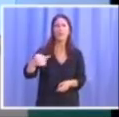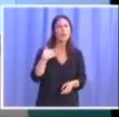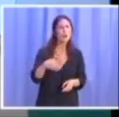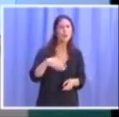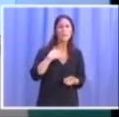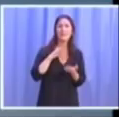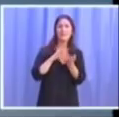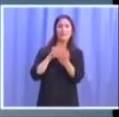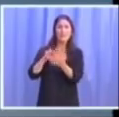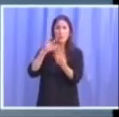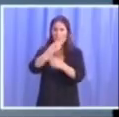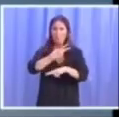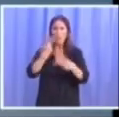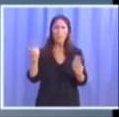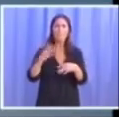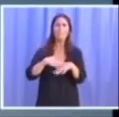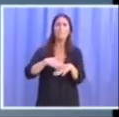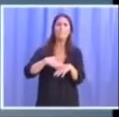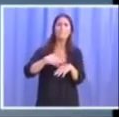equipamientos públicos para que podamos,